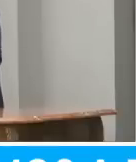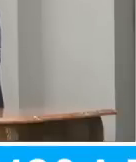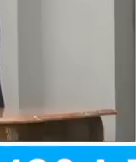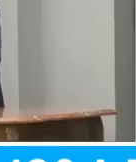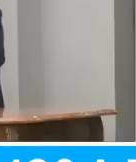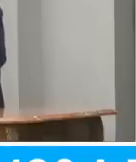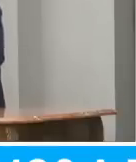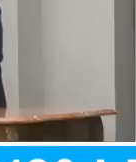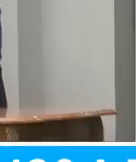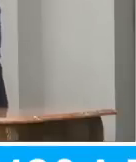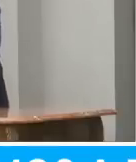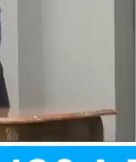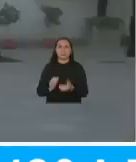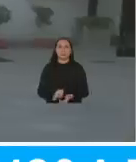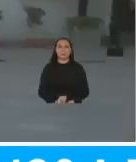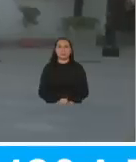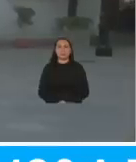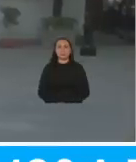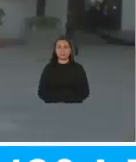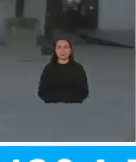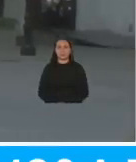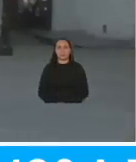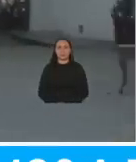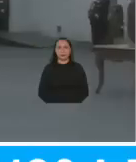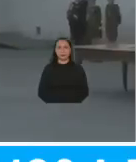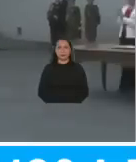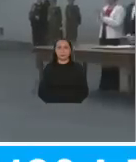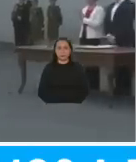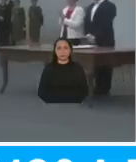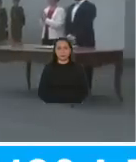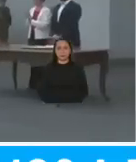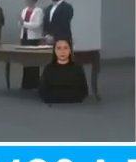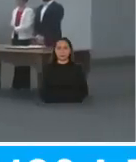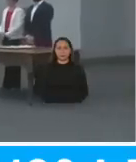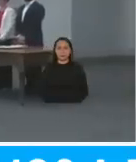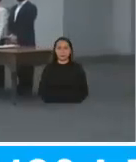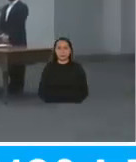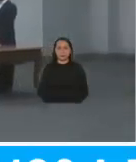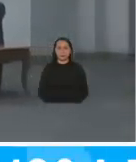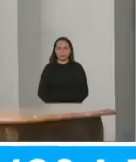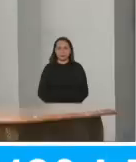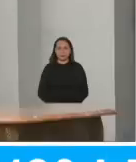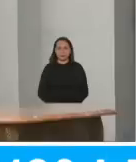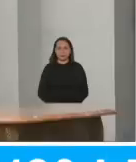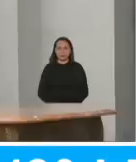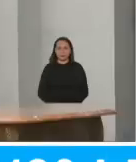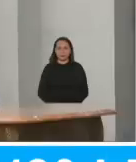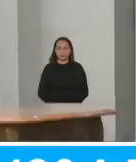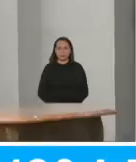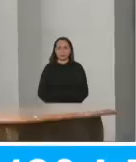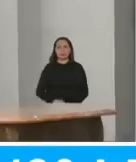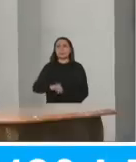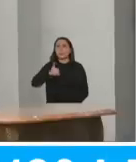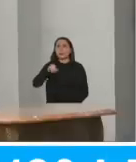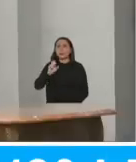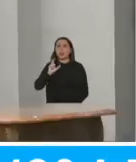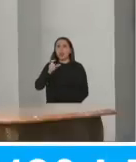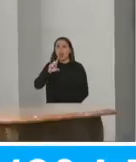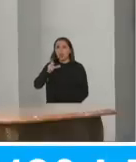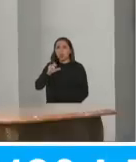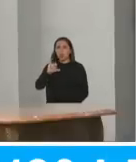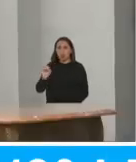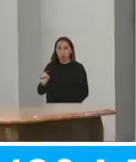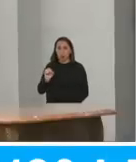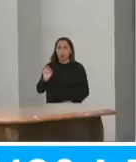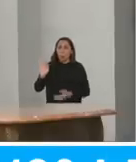del mes de mayo, una vez que ya el texto está listo. Recordemos el mes de mayo se entrega en Antofagasta la reacción y está el Senado ya